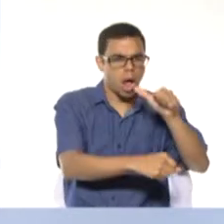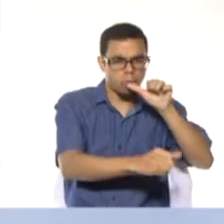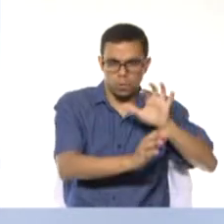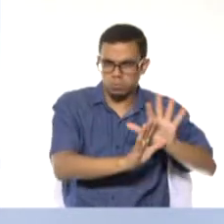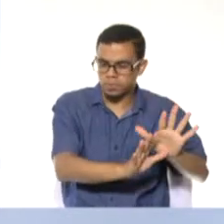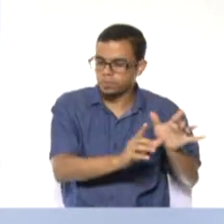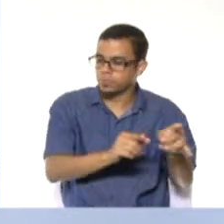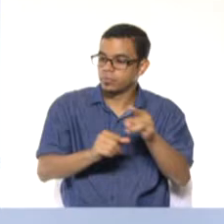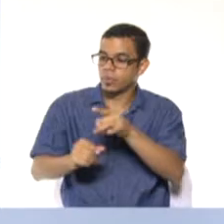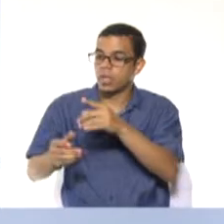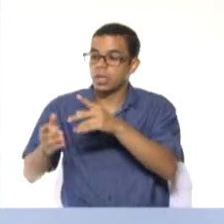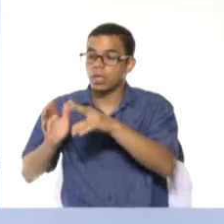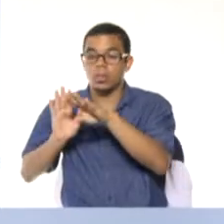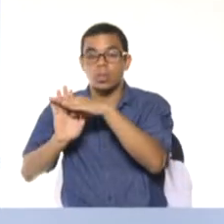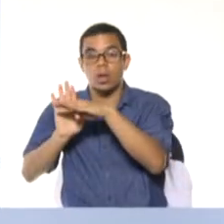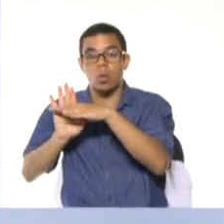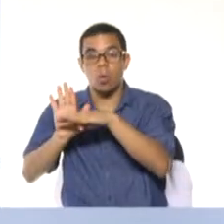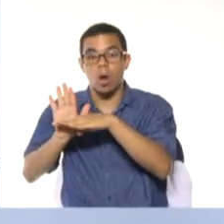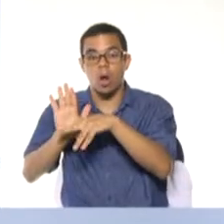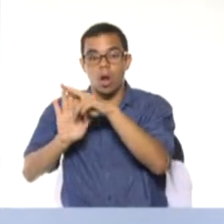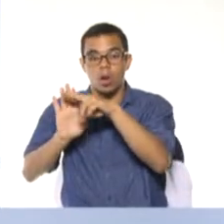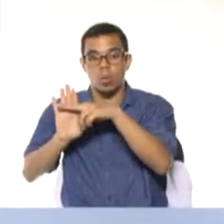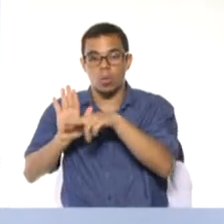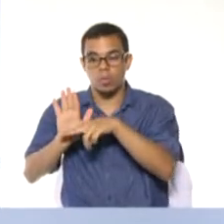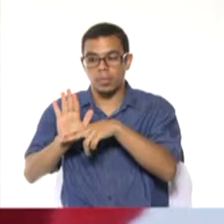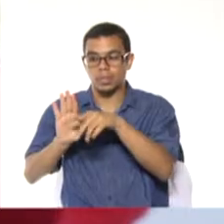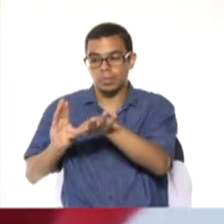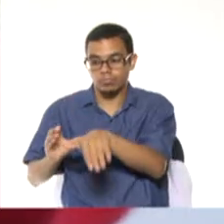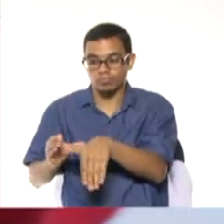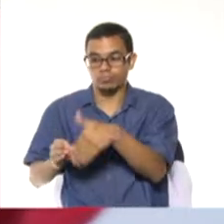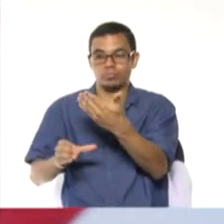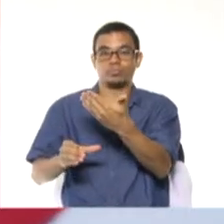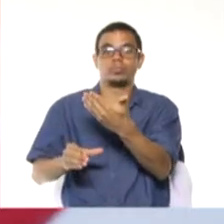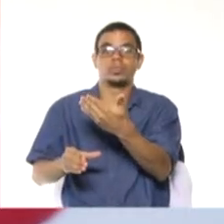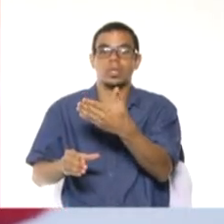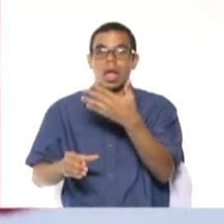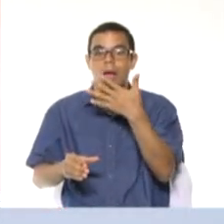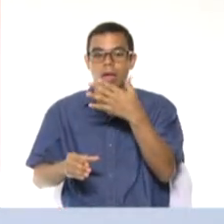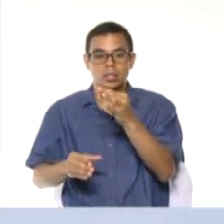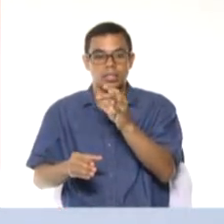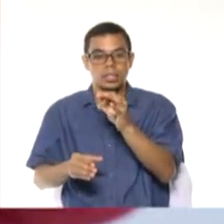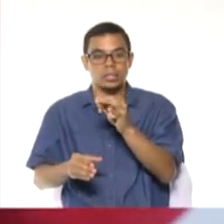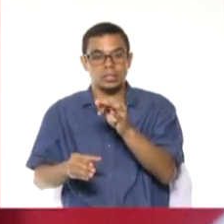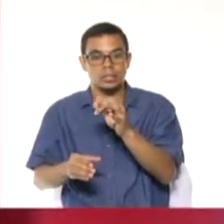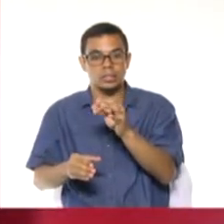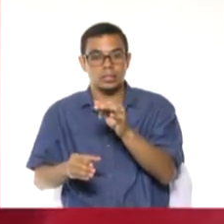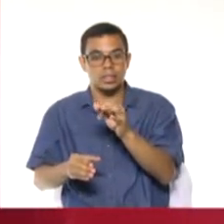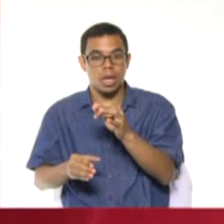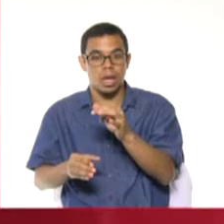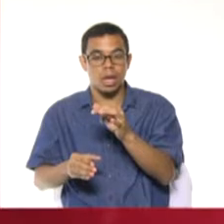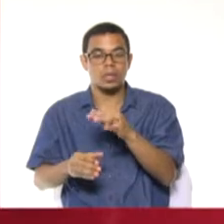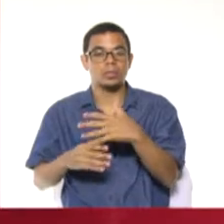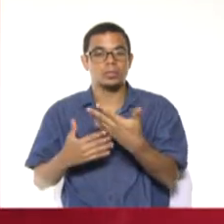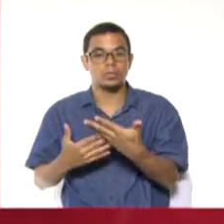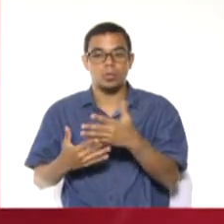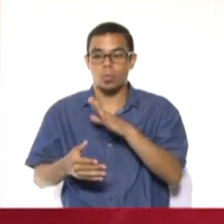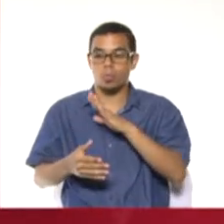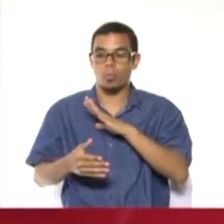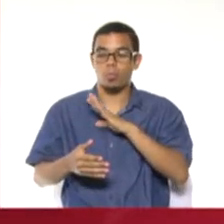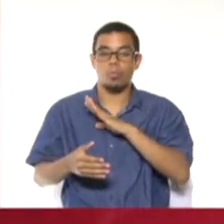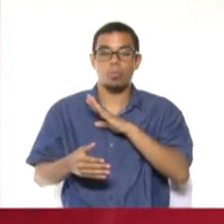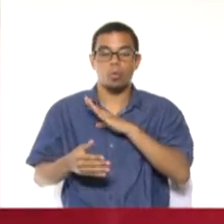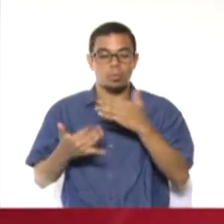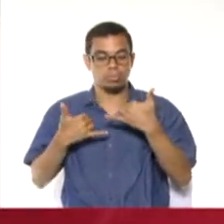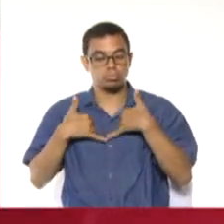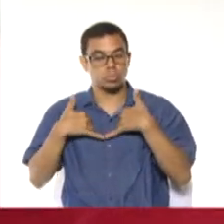este producto, su sal artesanal. Me explicó cómo lo realizaba y eso es lo que yo quiero que